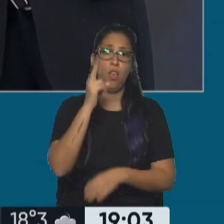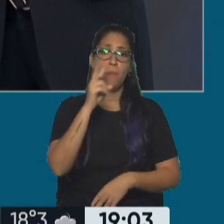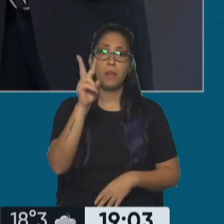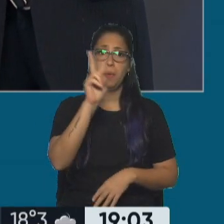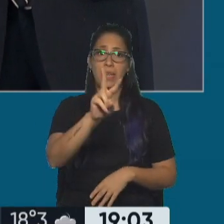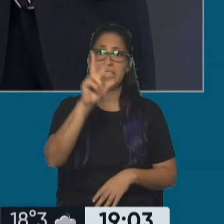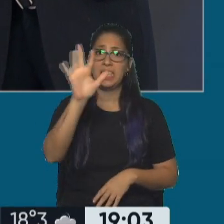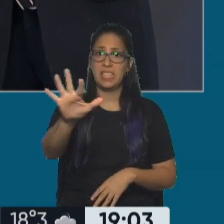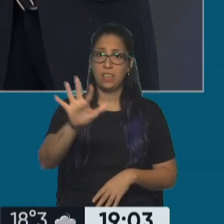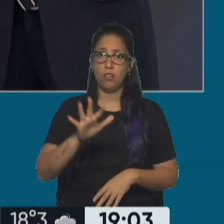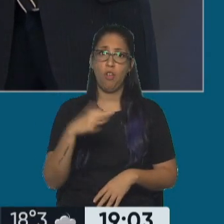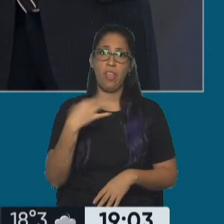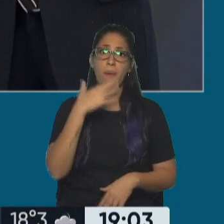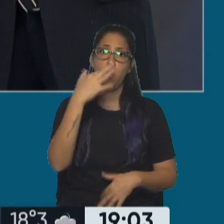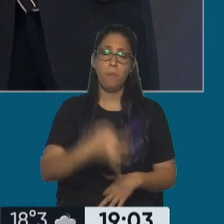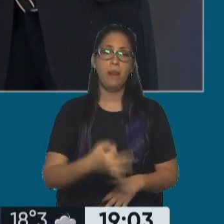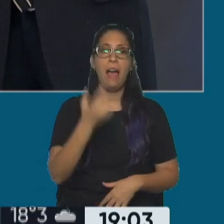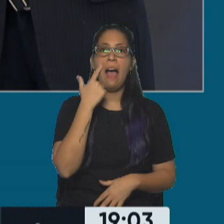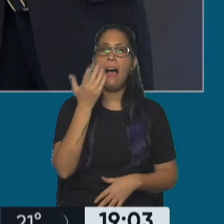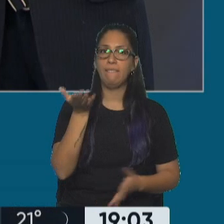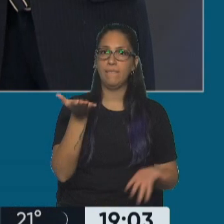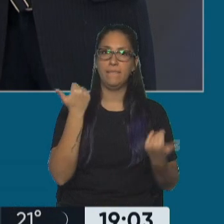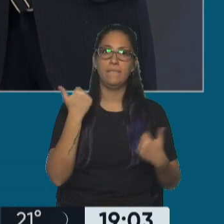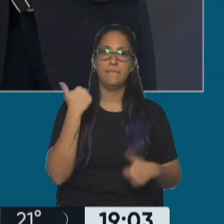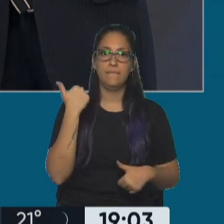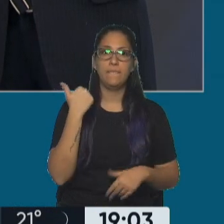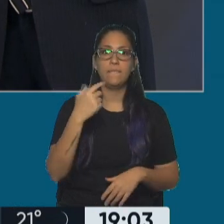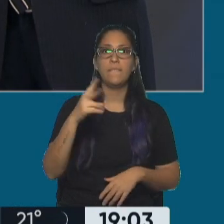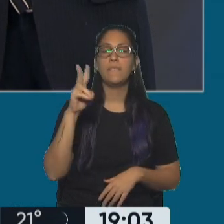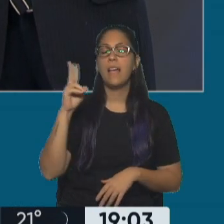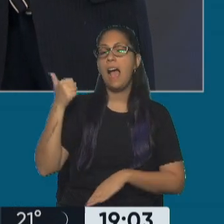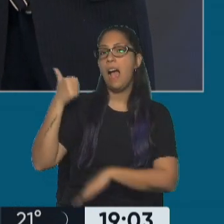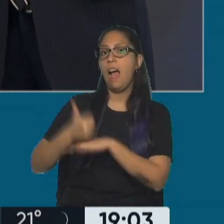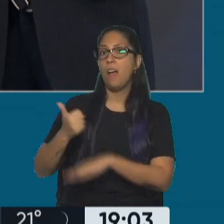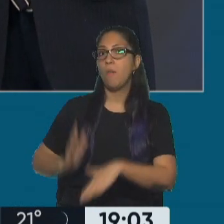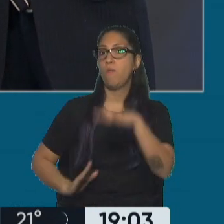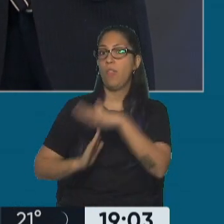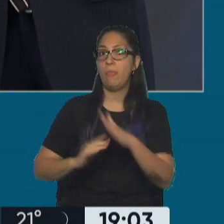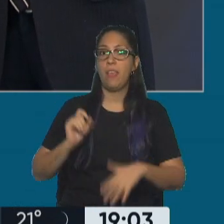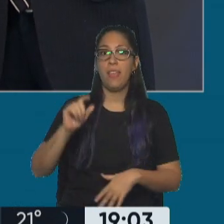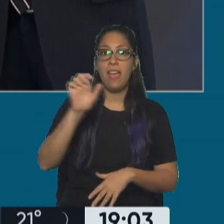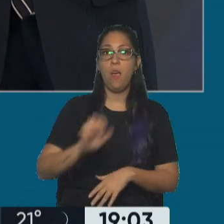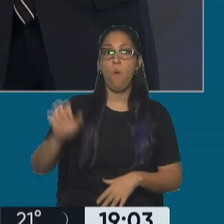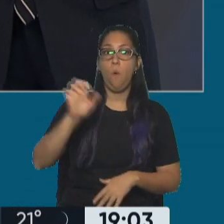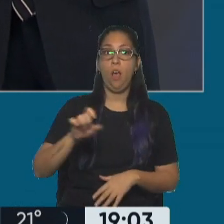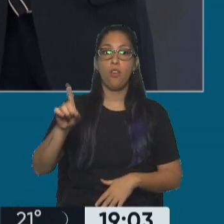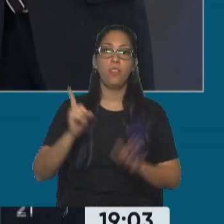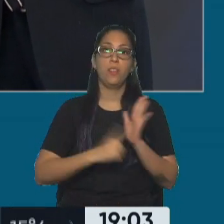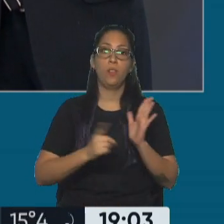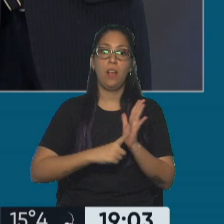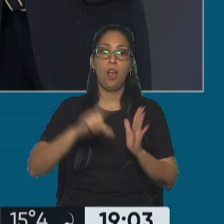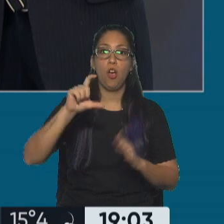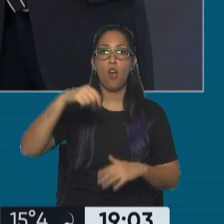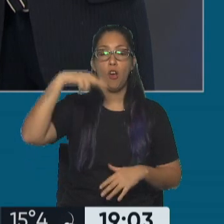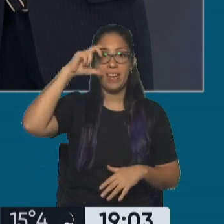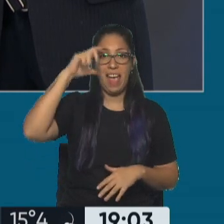2025. ¿Usted tiene testimonios? Sí, vamos a escuchar a, diría, uno de los actores claves de Ecuador, que es el titular de la